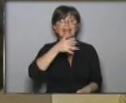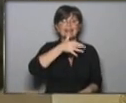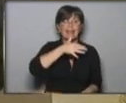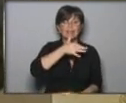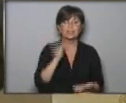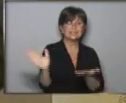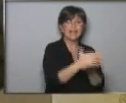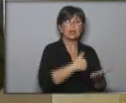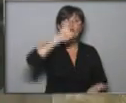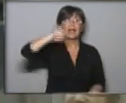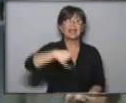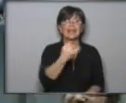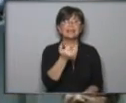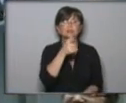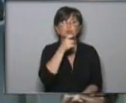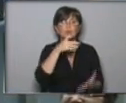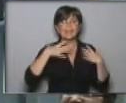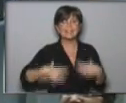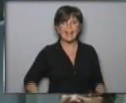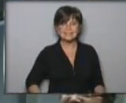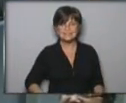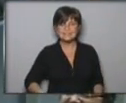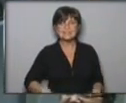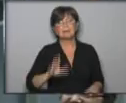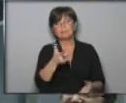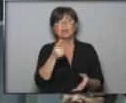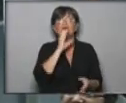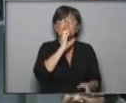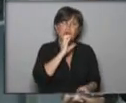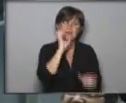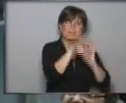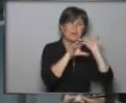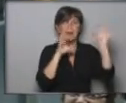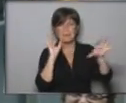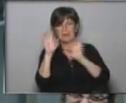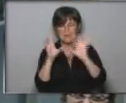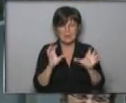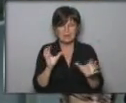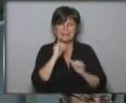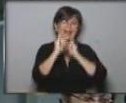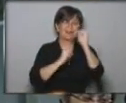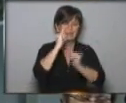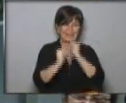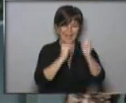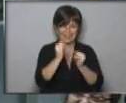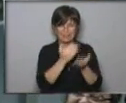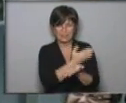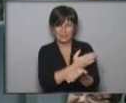a los jesuitas. Son chistes, chistes que se hacen.